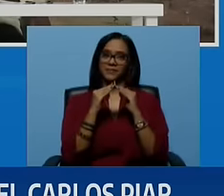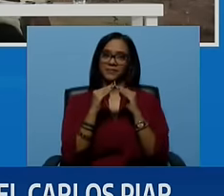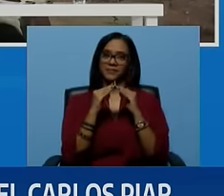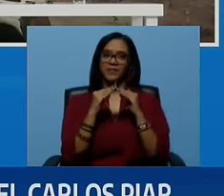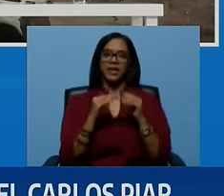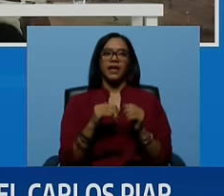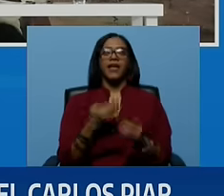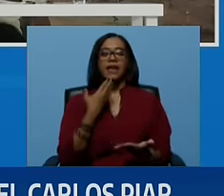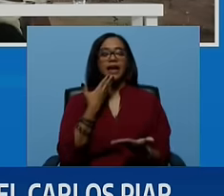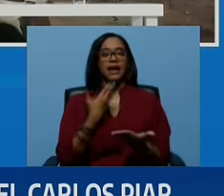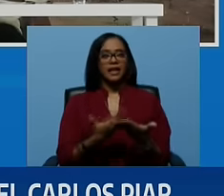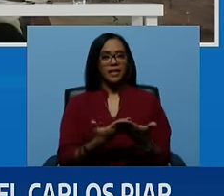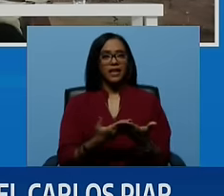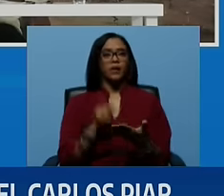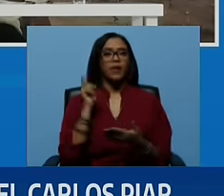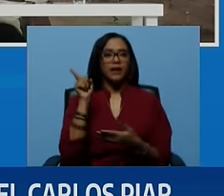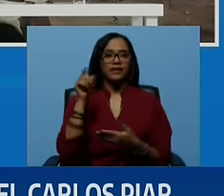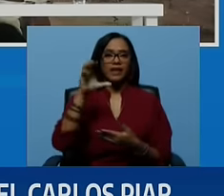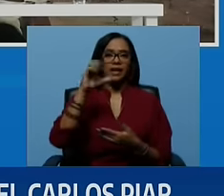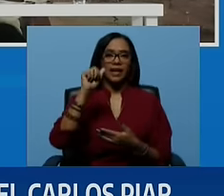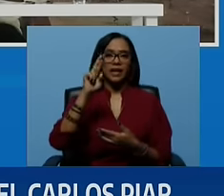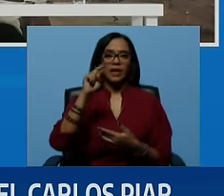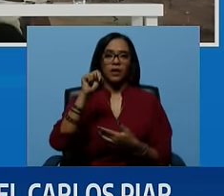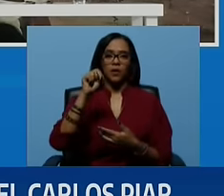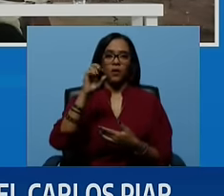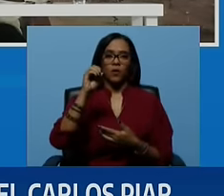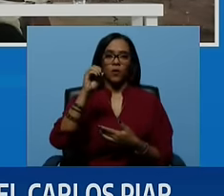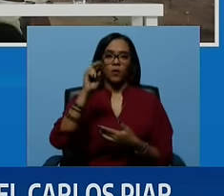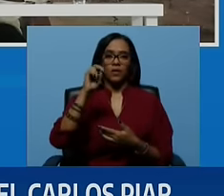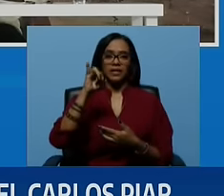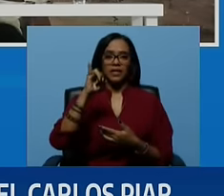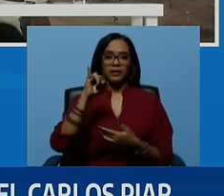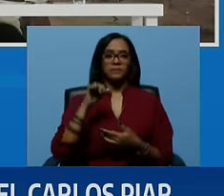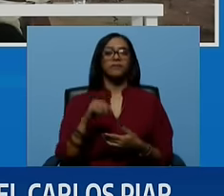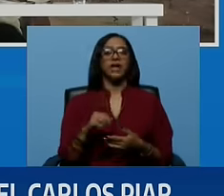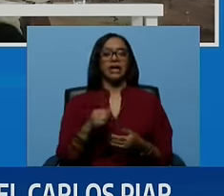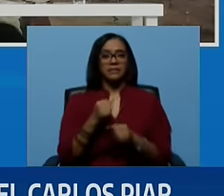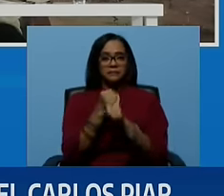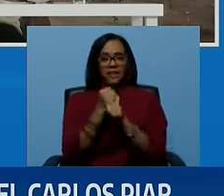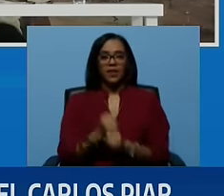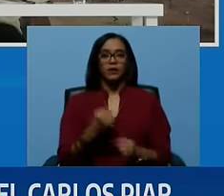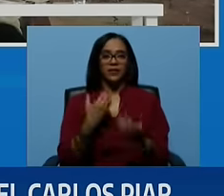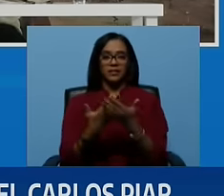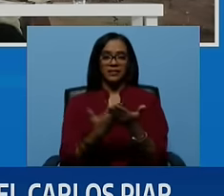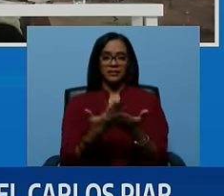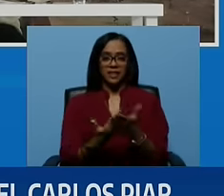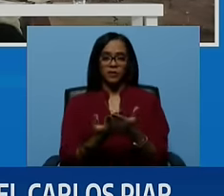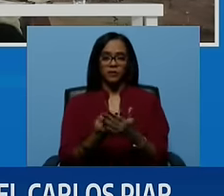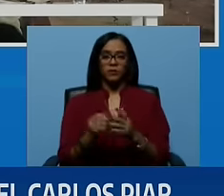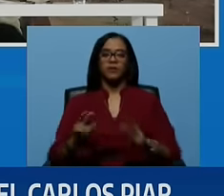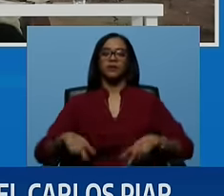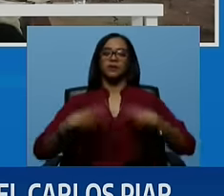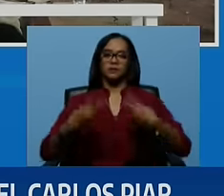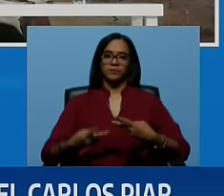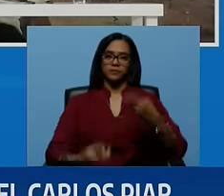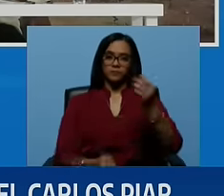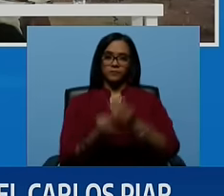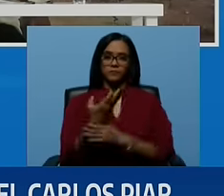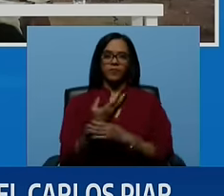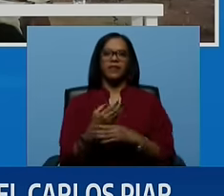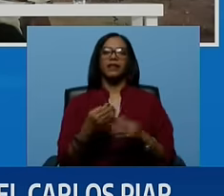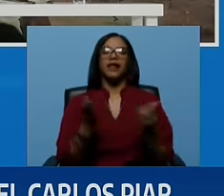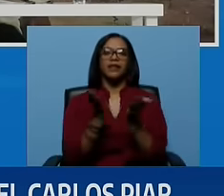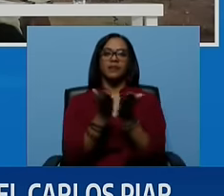caroní y espero ser testigo de la reinauguración de paquetes de la unidad